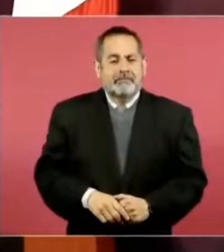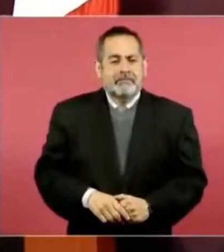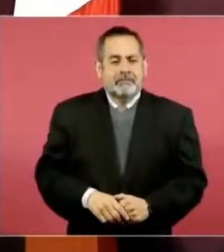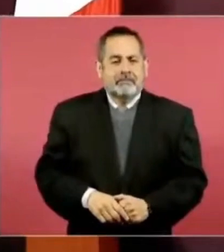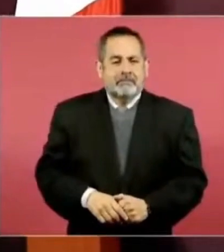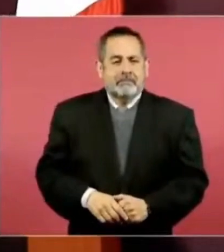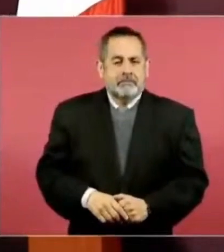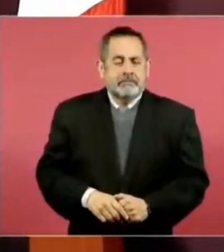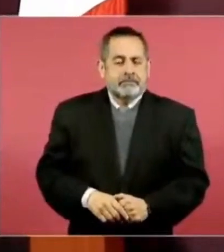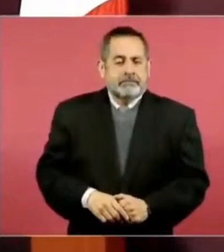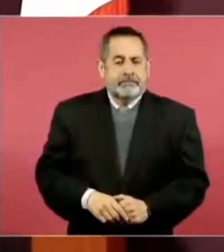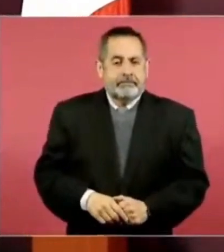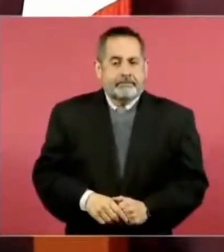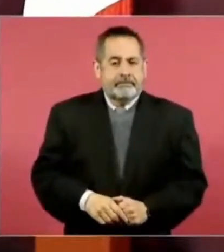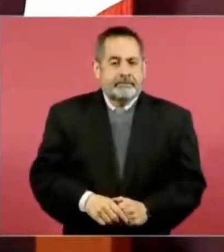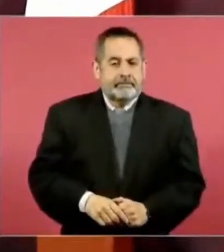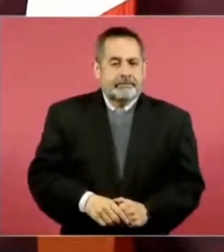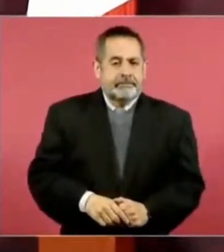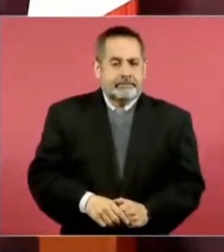que